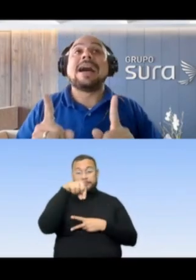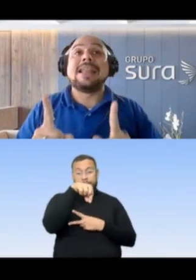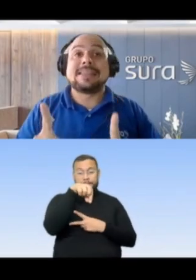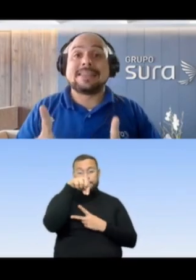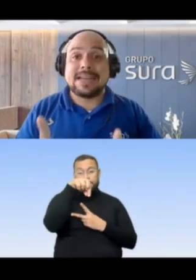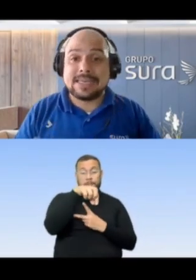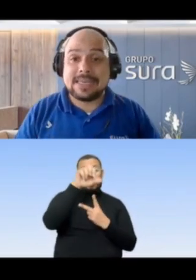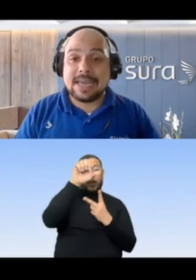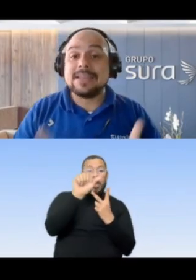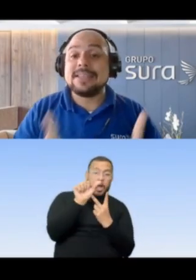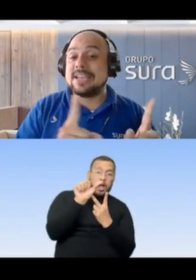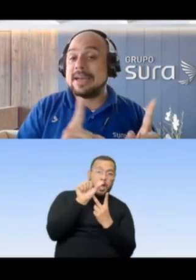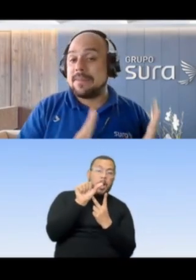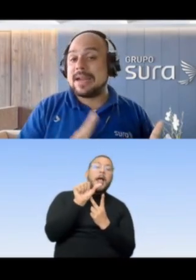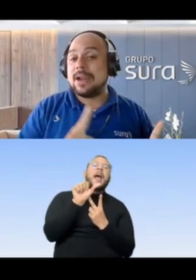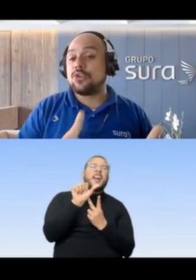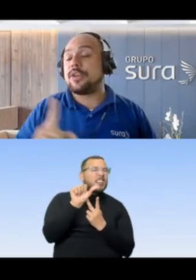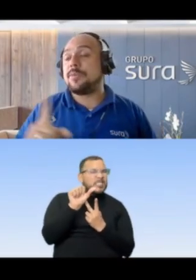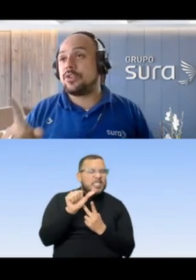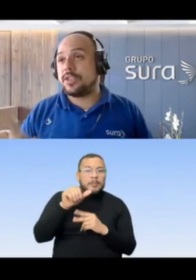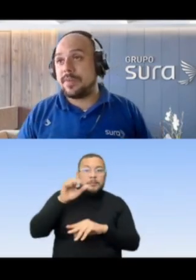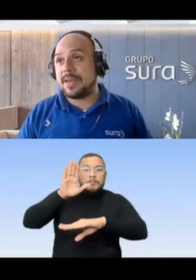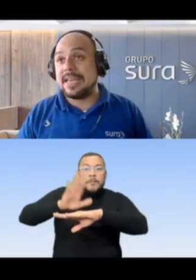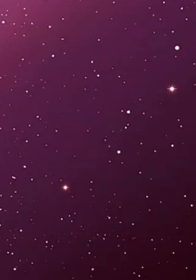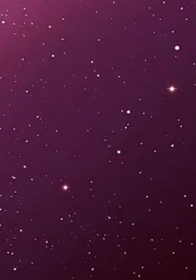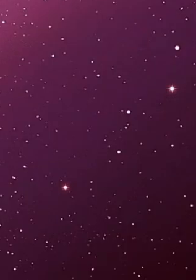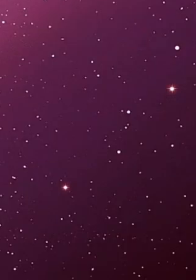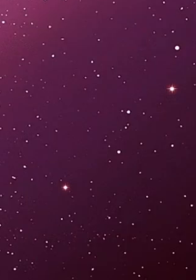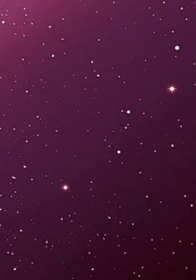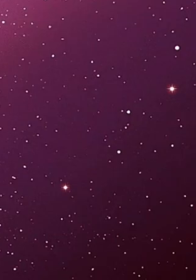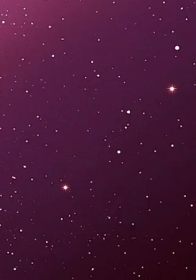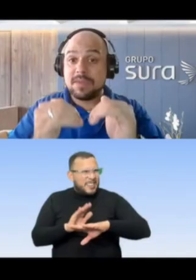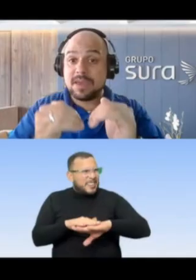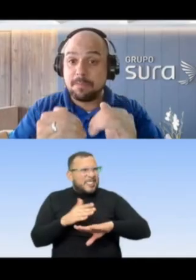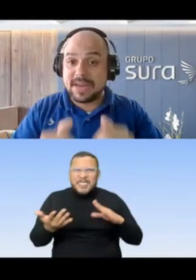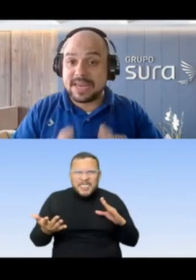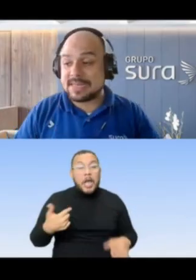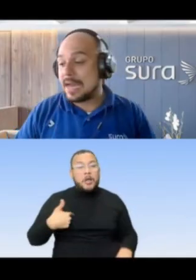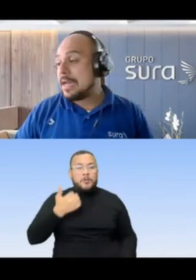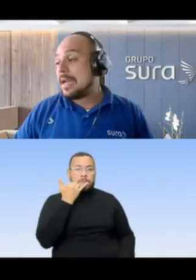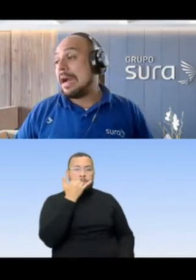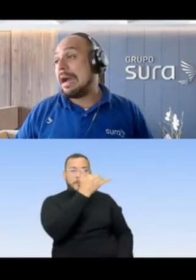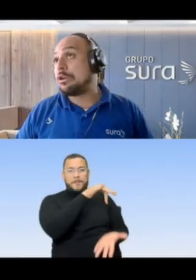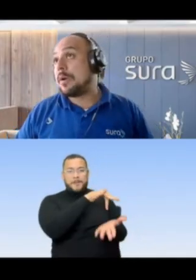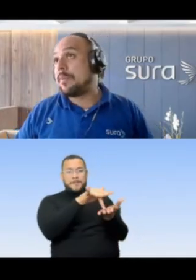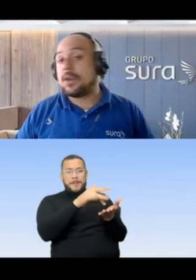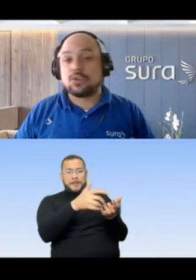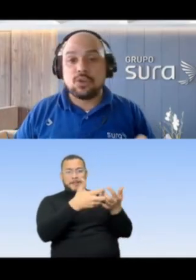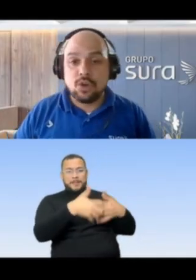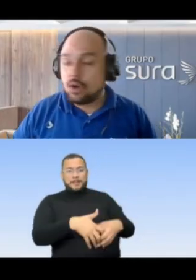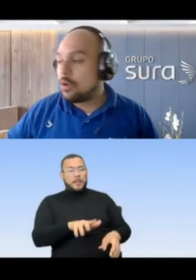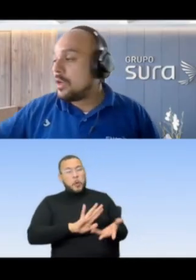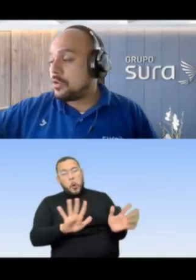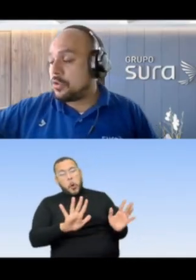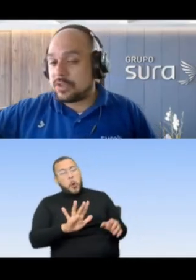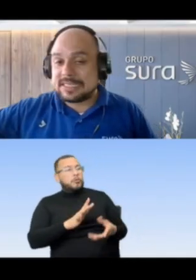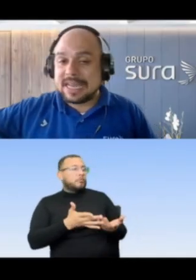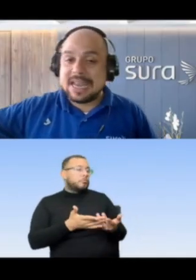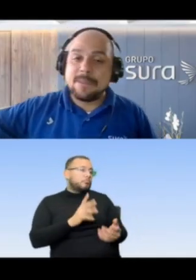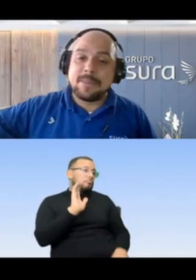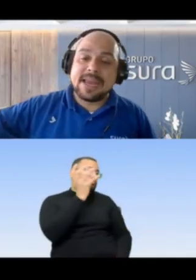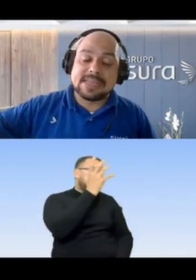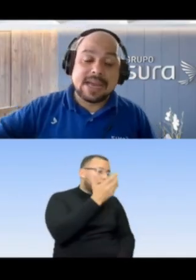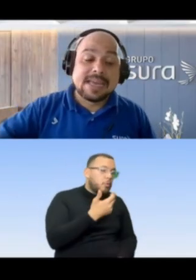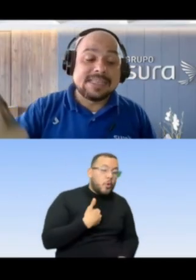Alertar. ¿Alertar a quién? Llamar a los servicios de emergencia. Si estoy en mi empresa, a los bomberos. No, si